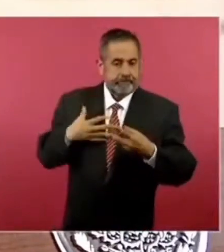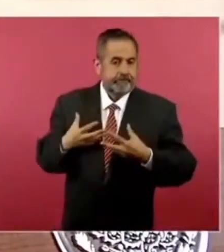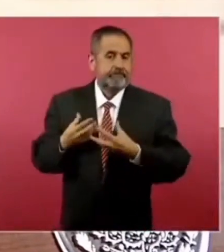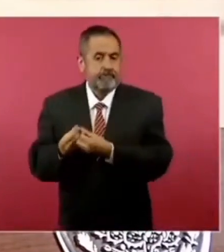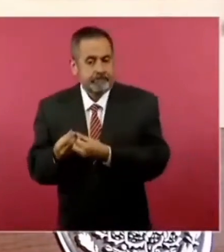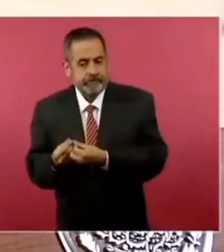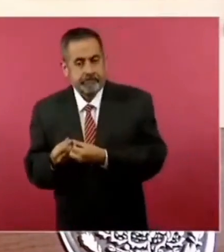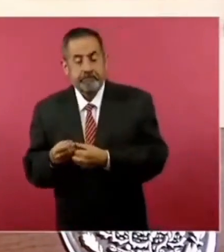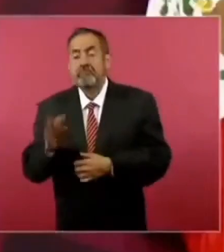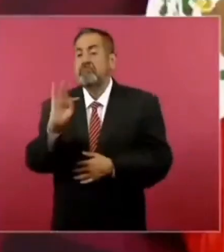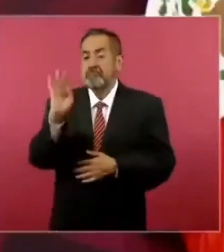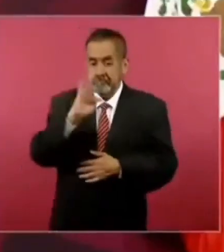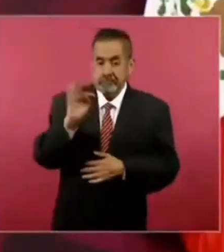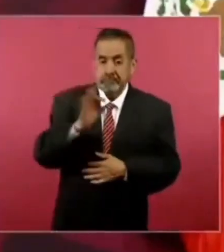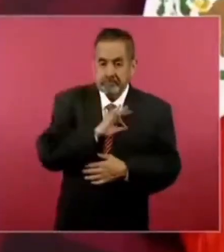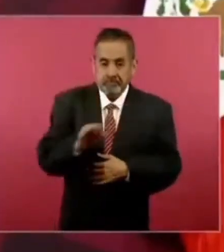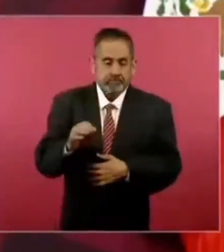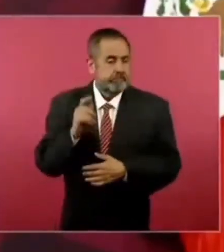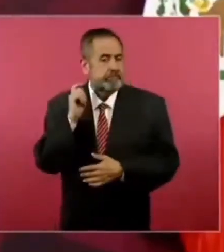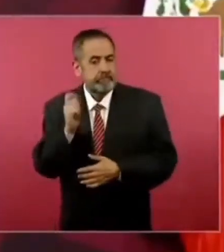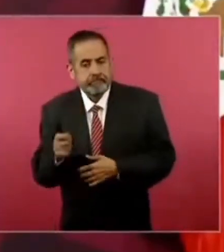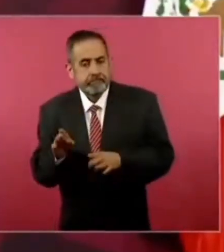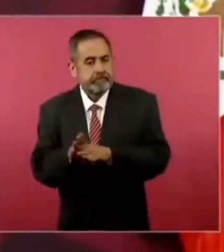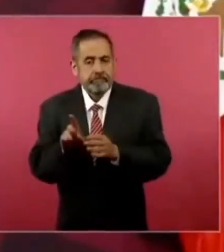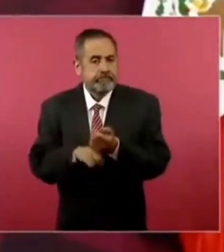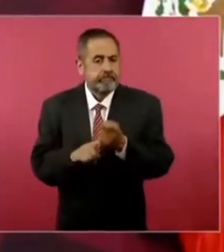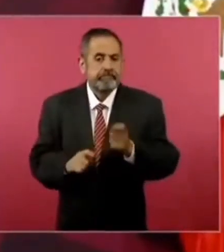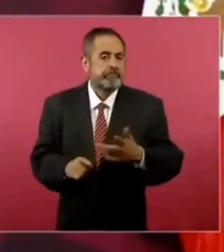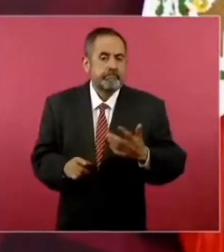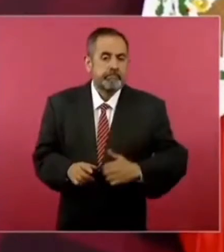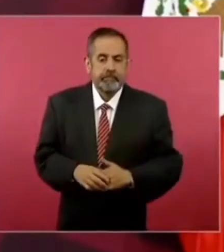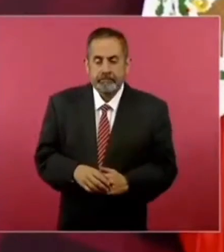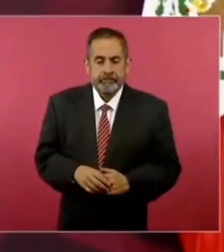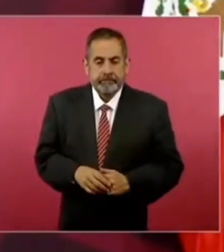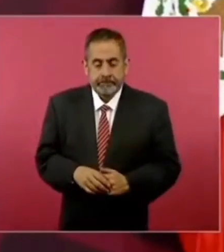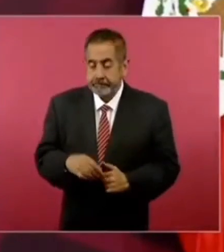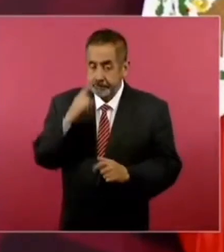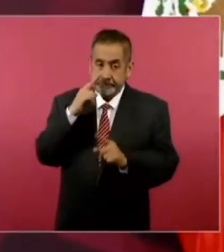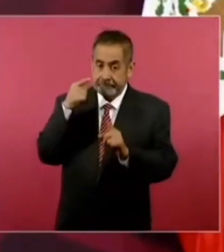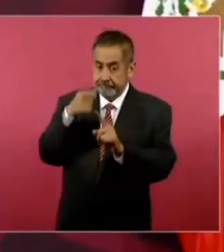y podría tenerlos. El asunto ahí